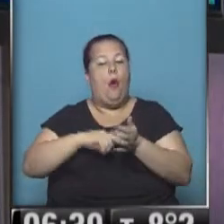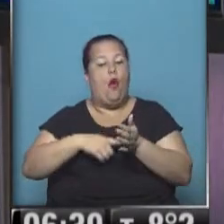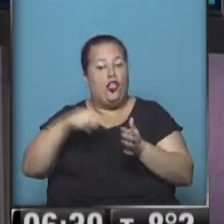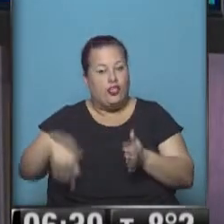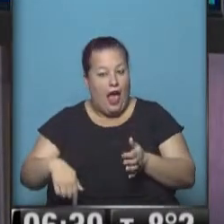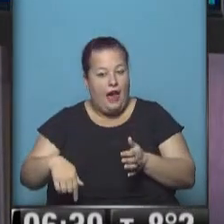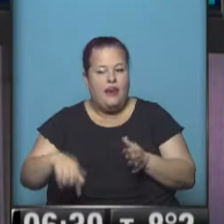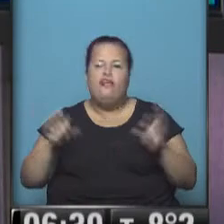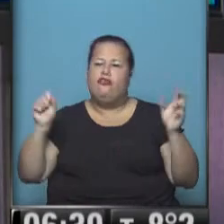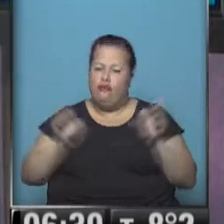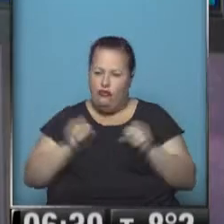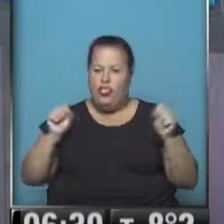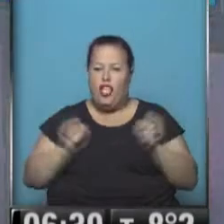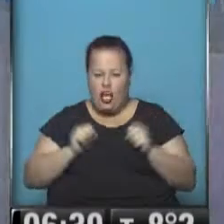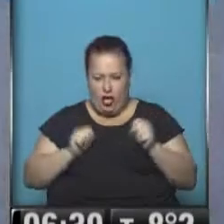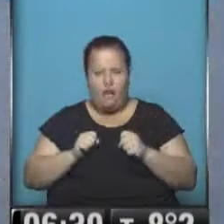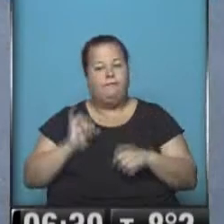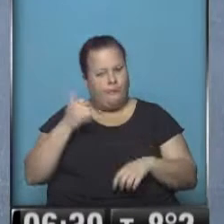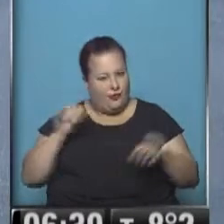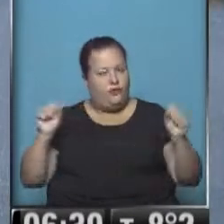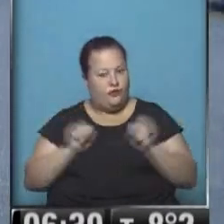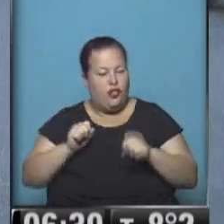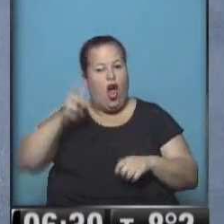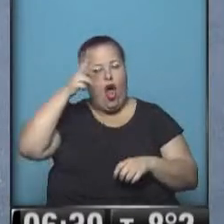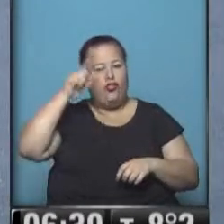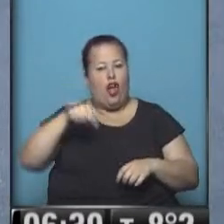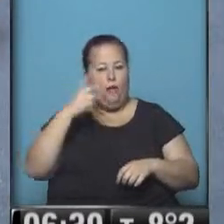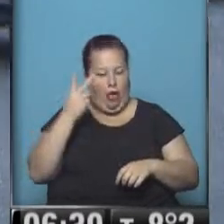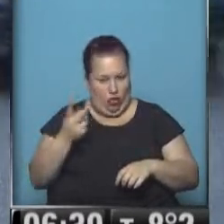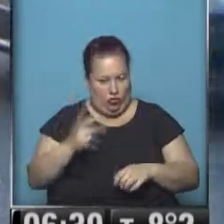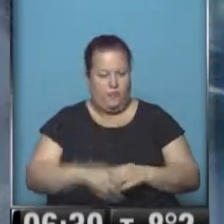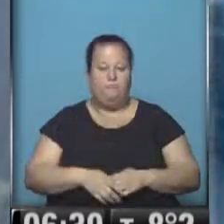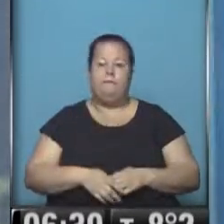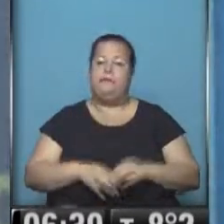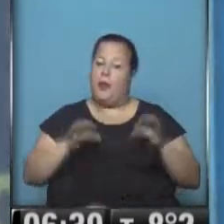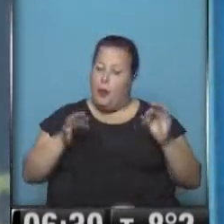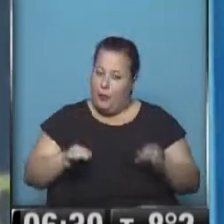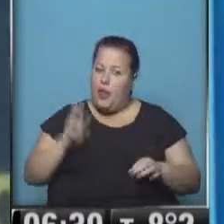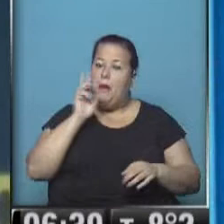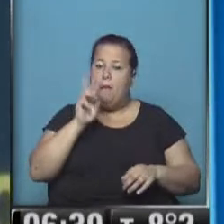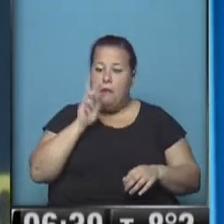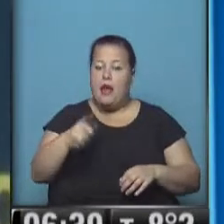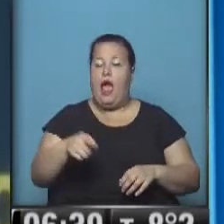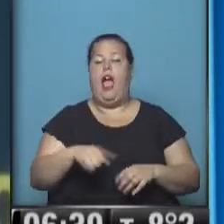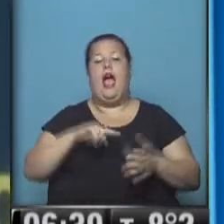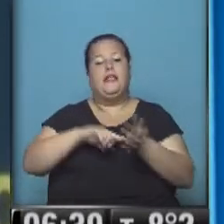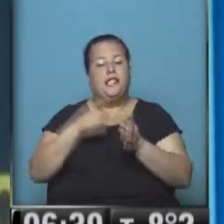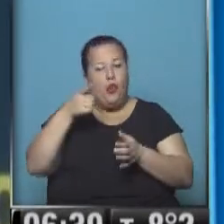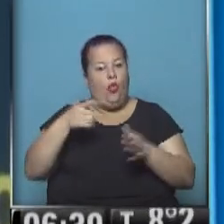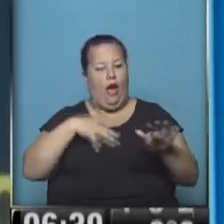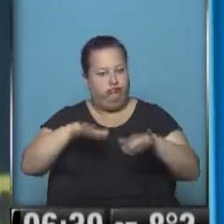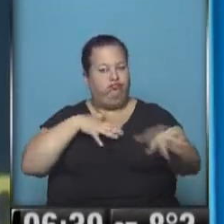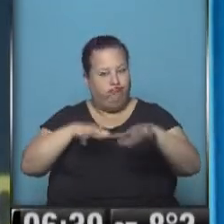aires hace frío hace frío sí que hace frío 82 bien mira carlitos ahí está la ciudad en movimiento